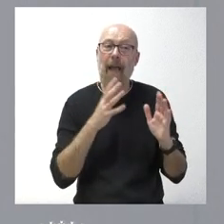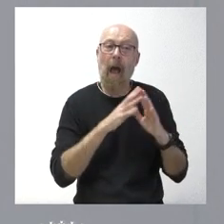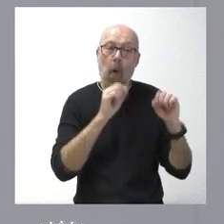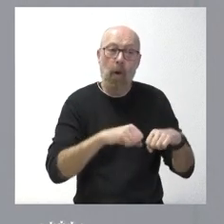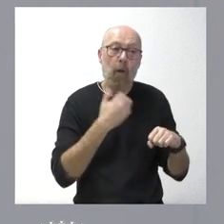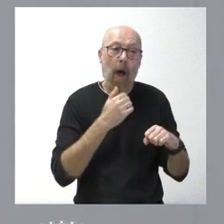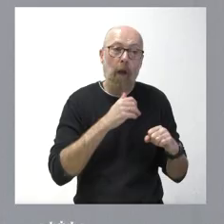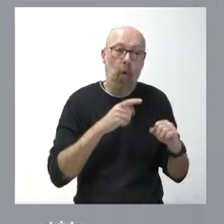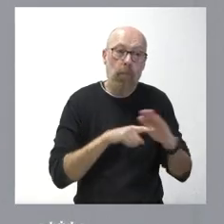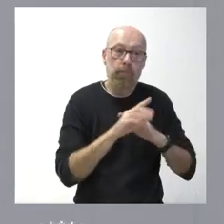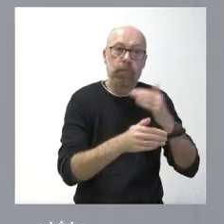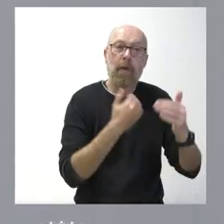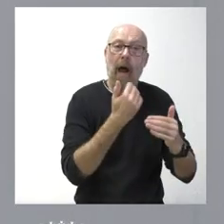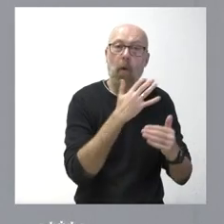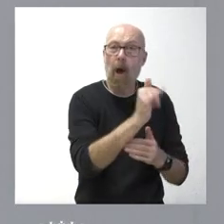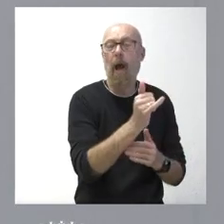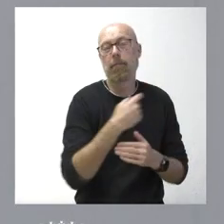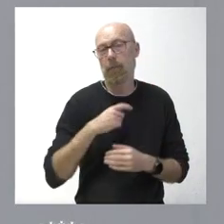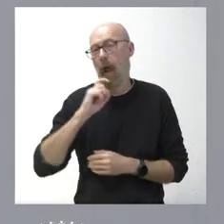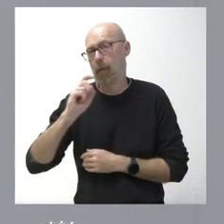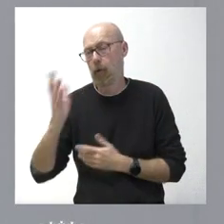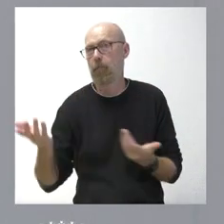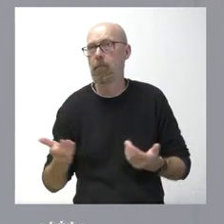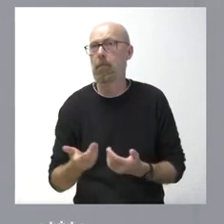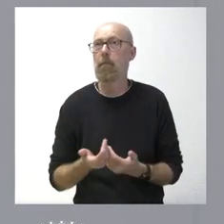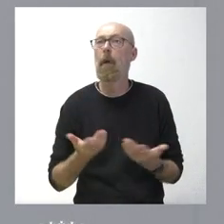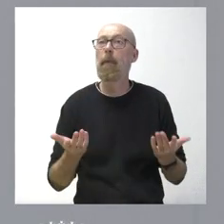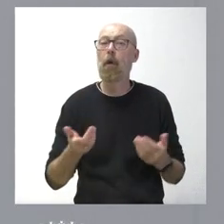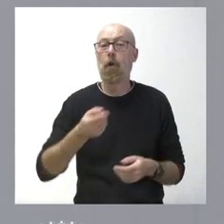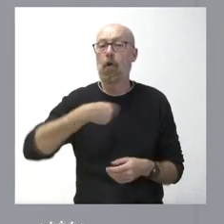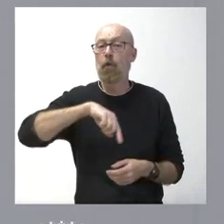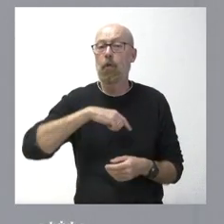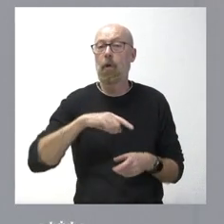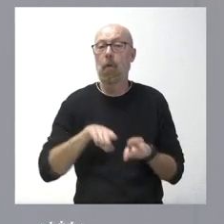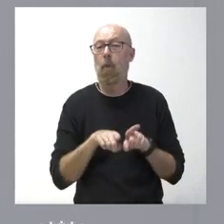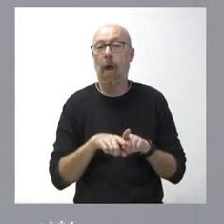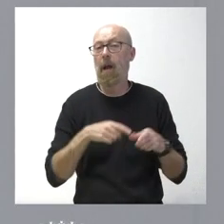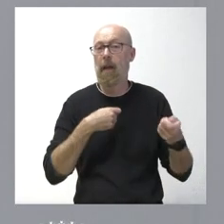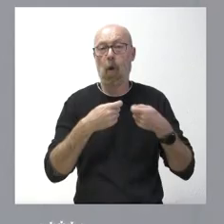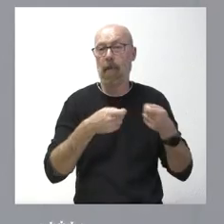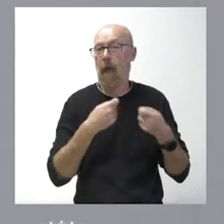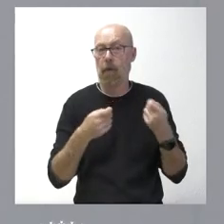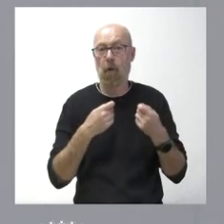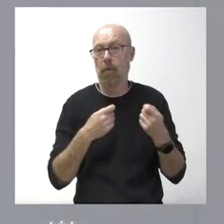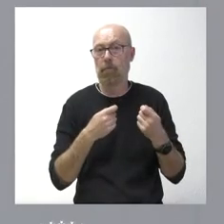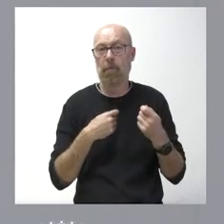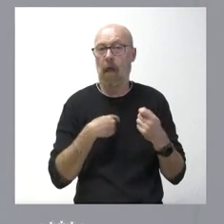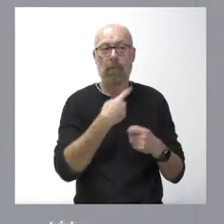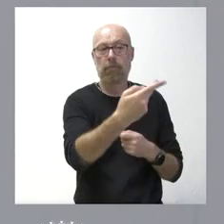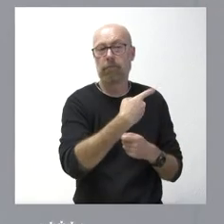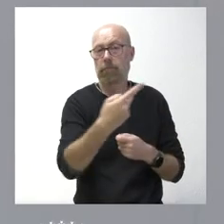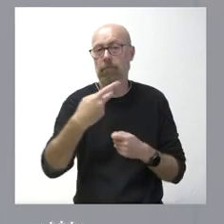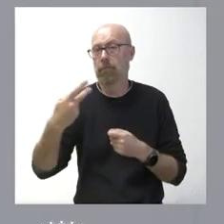avances con grupos parlamentarios se lo anunciaremos En todo caso somos una de las partes de la negociación y tampoco Nos gustaría Eh